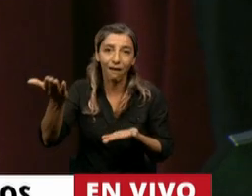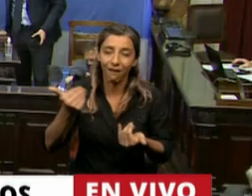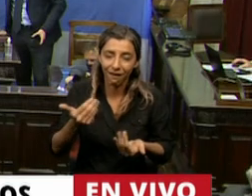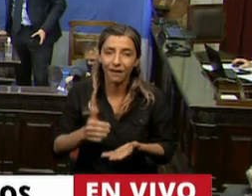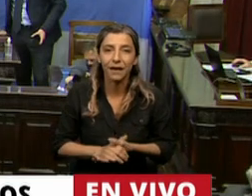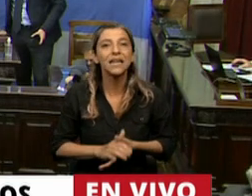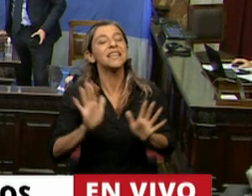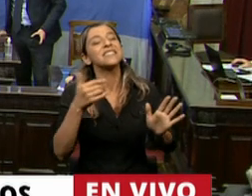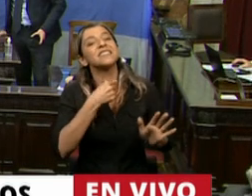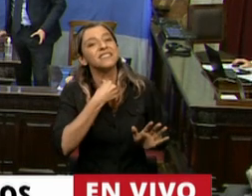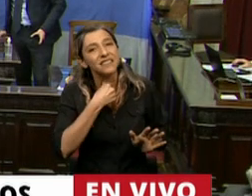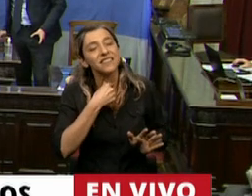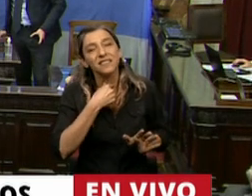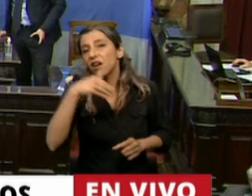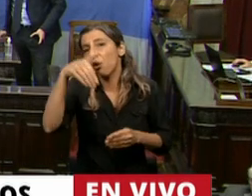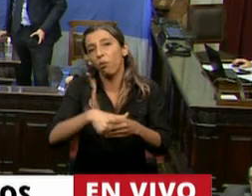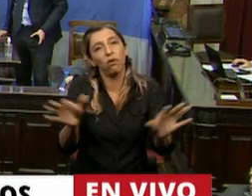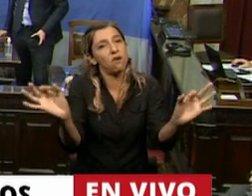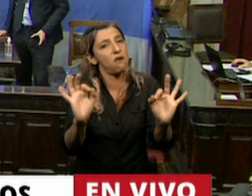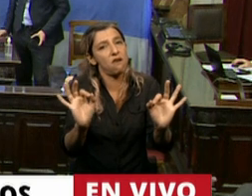zapag quiero hacer